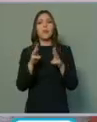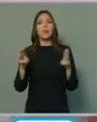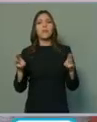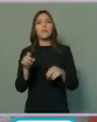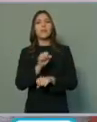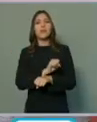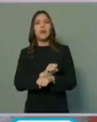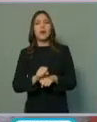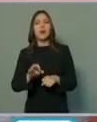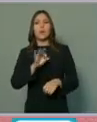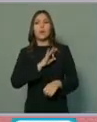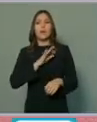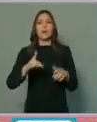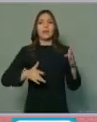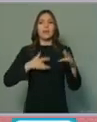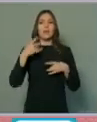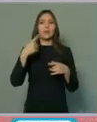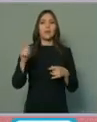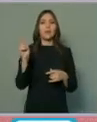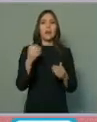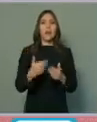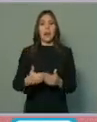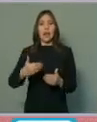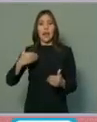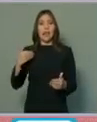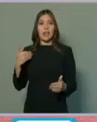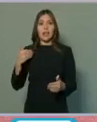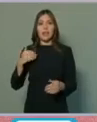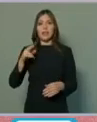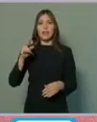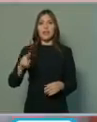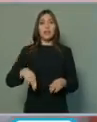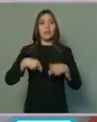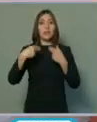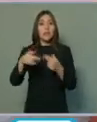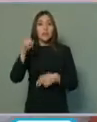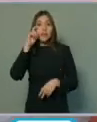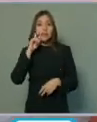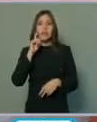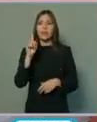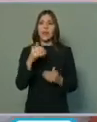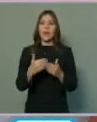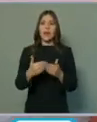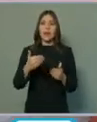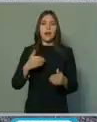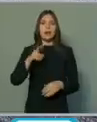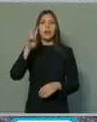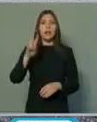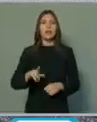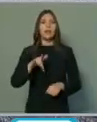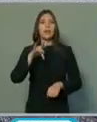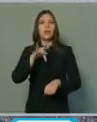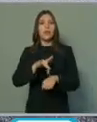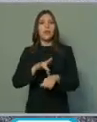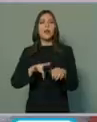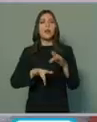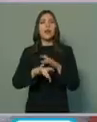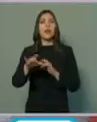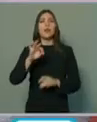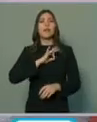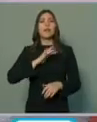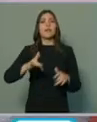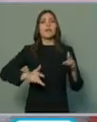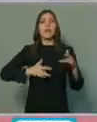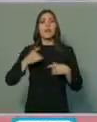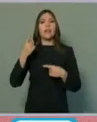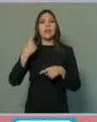suave, para permitir que mi pareja, antes de ir al bulto, realmente se dedique a explorarme, pueda acariciar y tener además diferentes